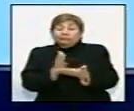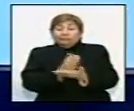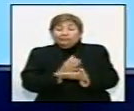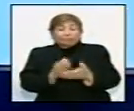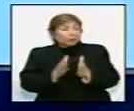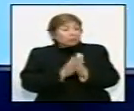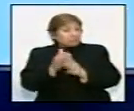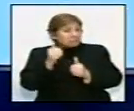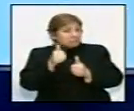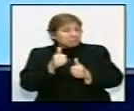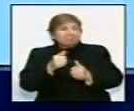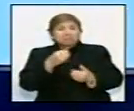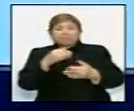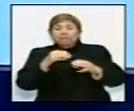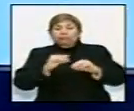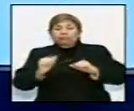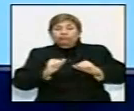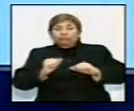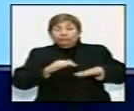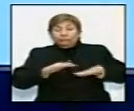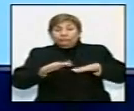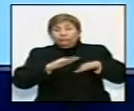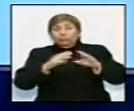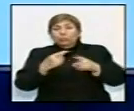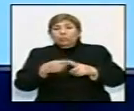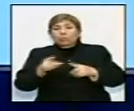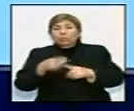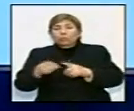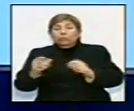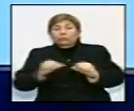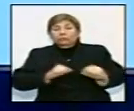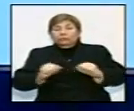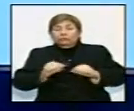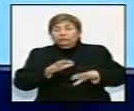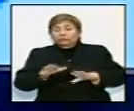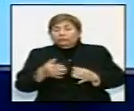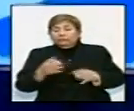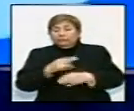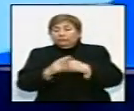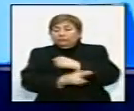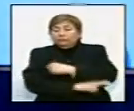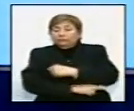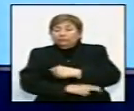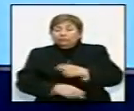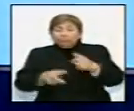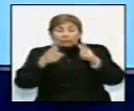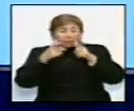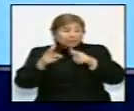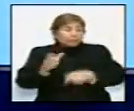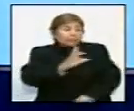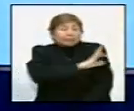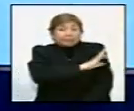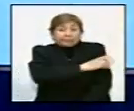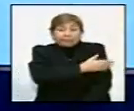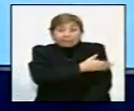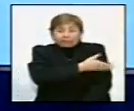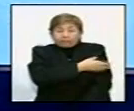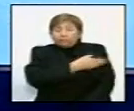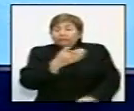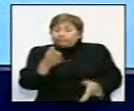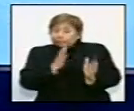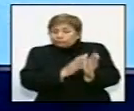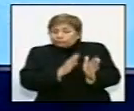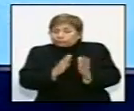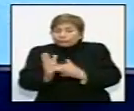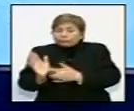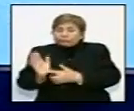con éxito en el simulacro multirriesgo que se desarrolló a nivel nacional. Los brigadistas del Parlamento demostraron su